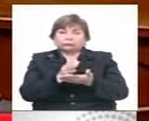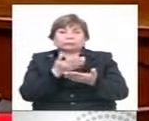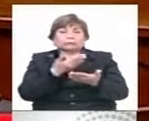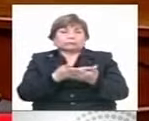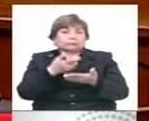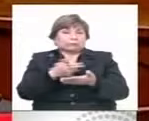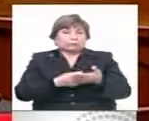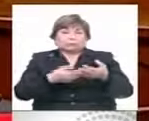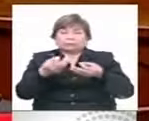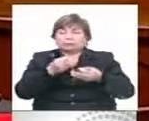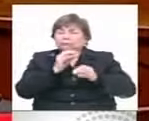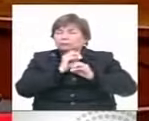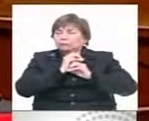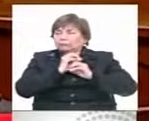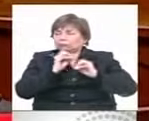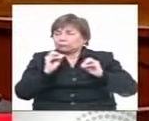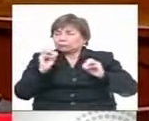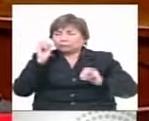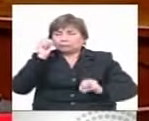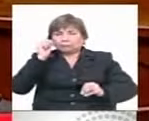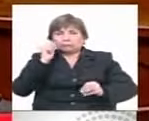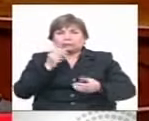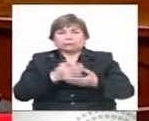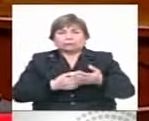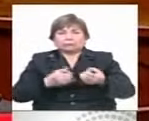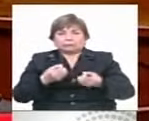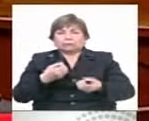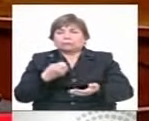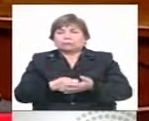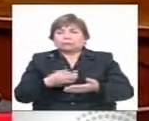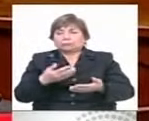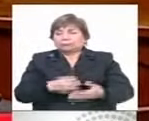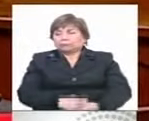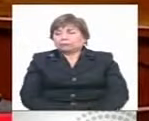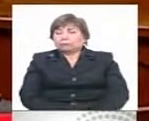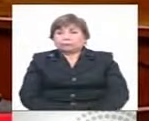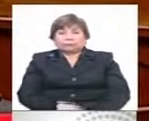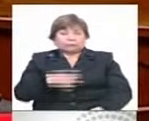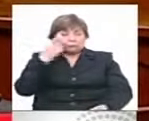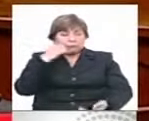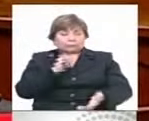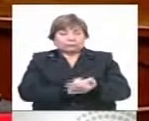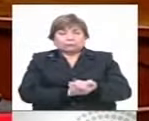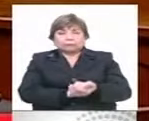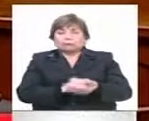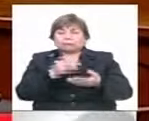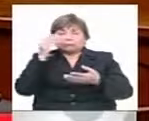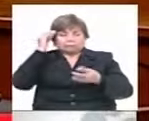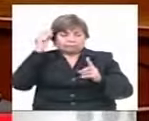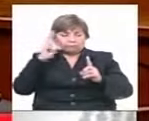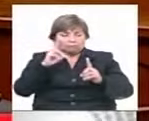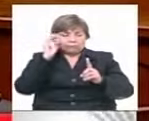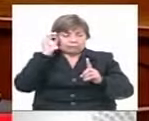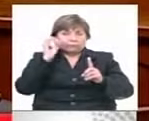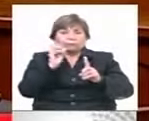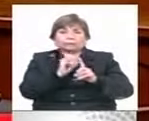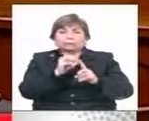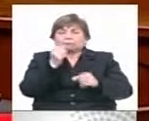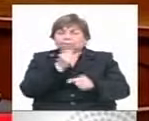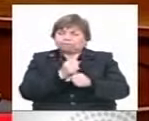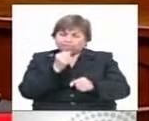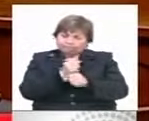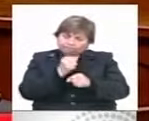de nuestra economía ni afectar derechos adquiridos por los inversionistas. Para asegurar esos dos objetivos, estamos trabajando